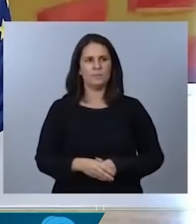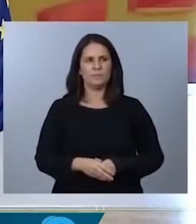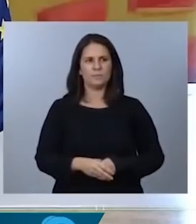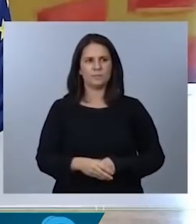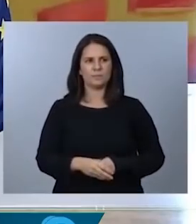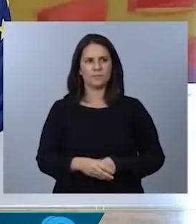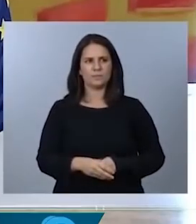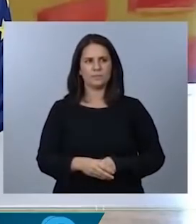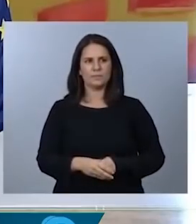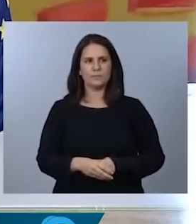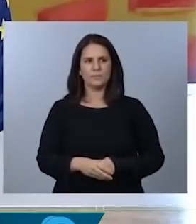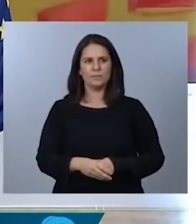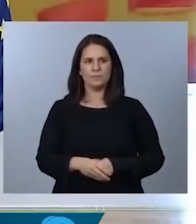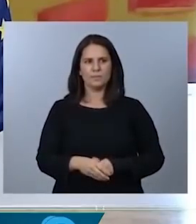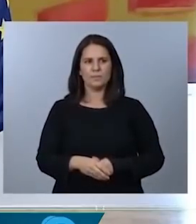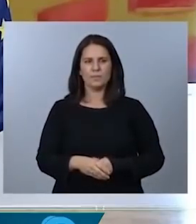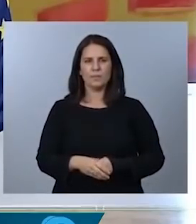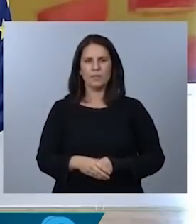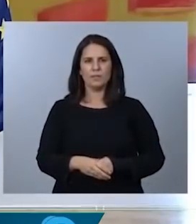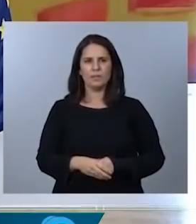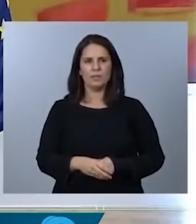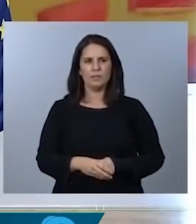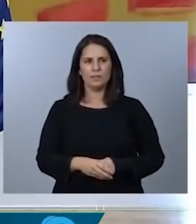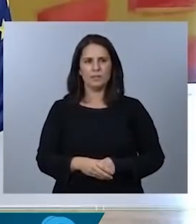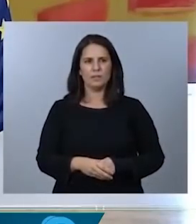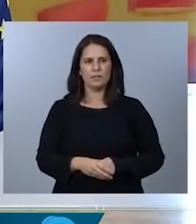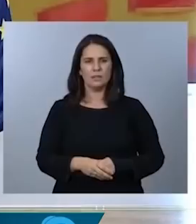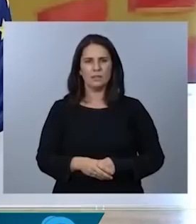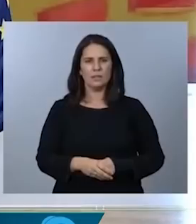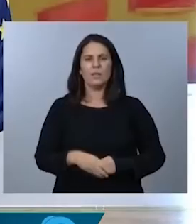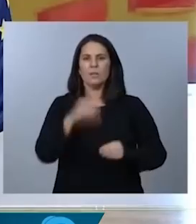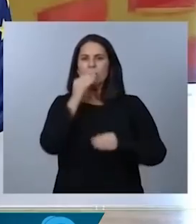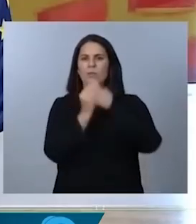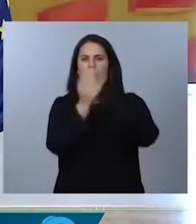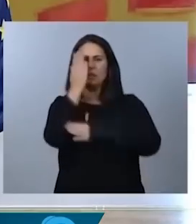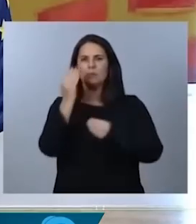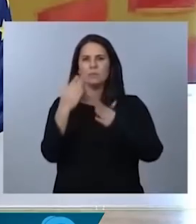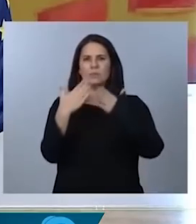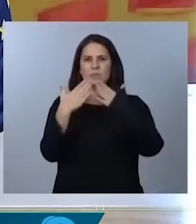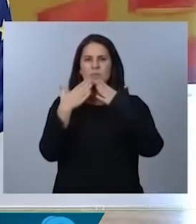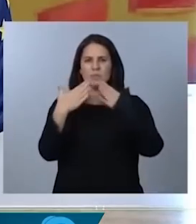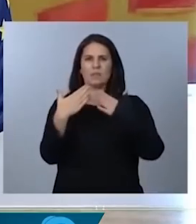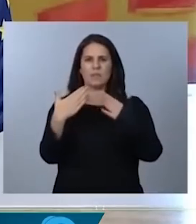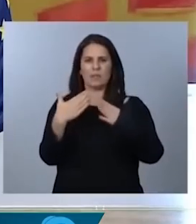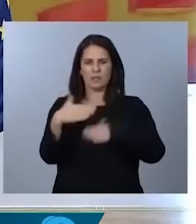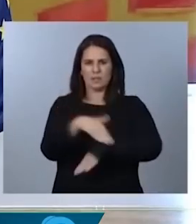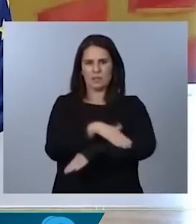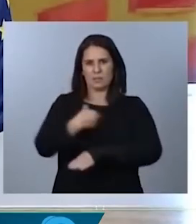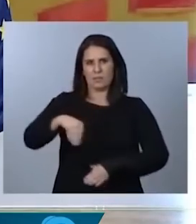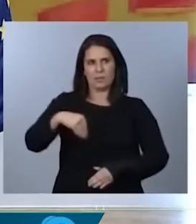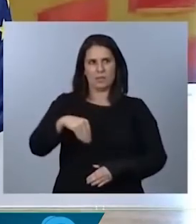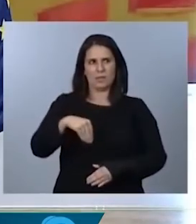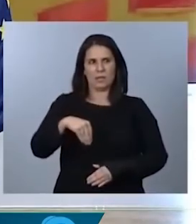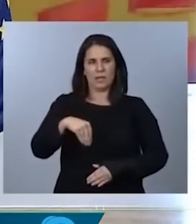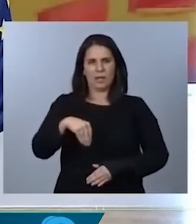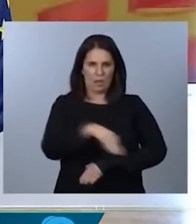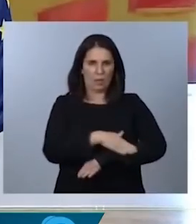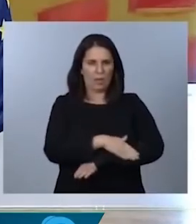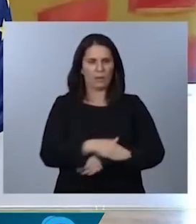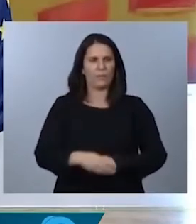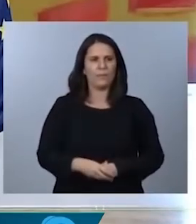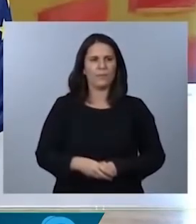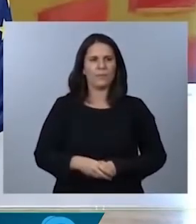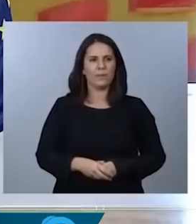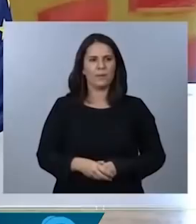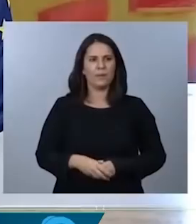profesionalmente al mercado del alquiler. Si yo soy una empresa de Estados Unidos, si soy una empresa francesa, si soy una empresa alemana y empiezo a escuchar esto,